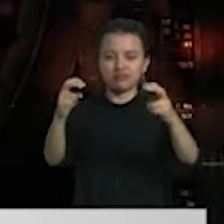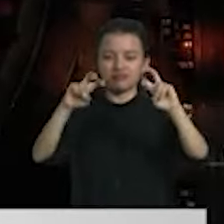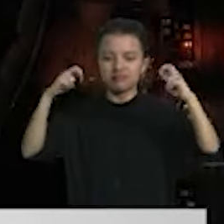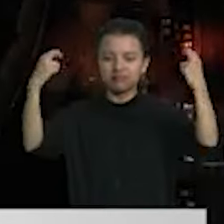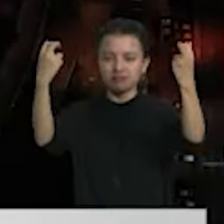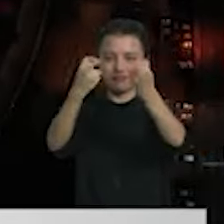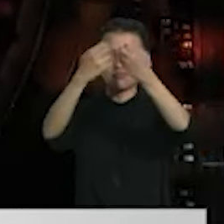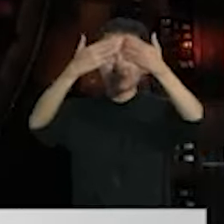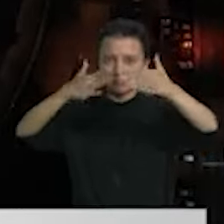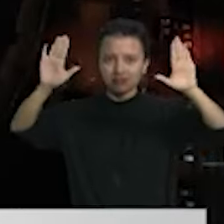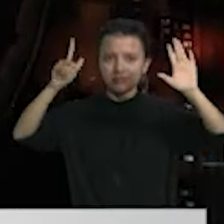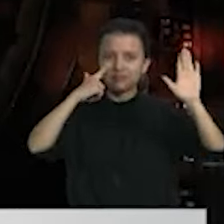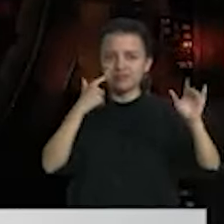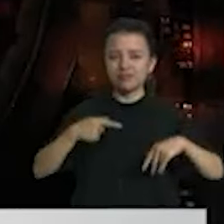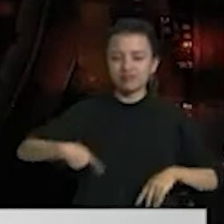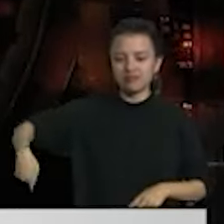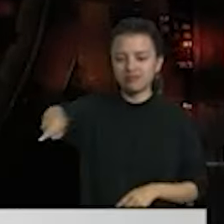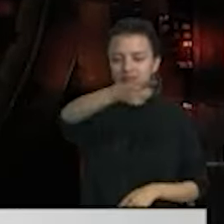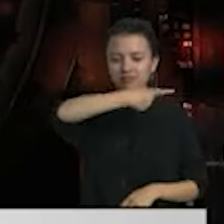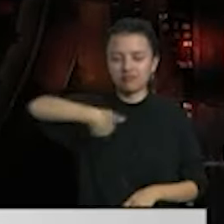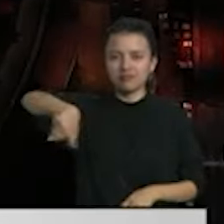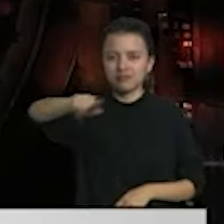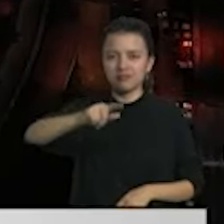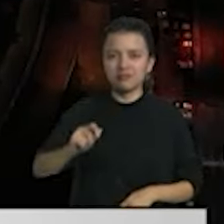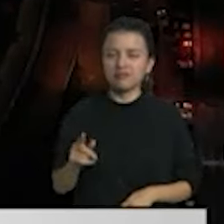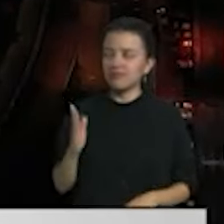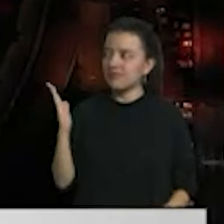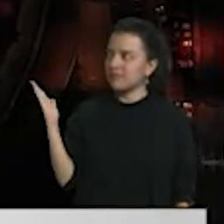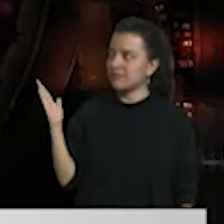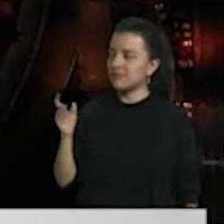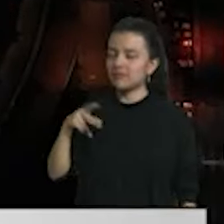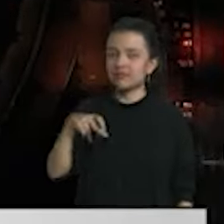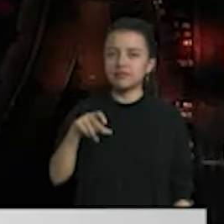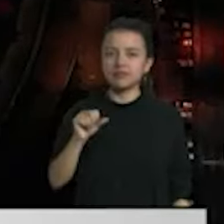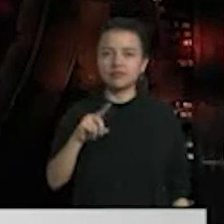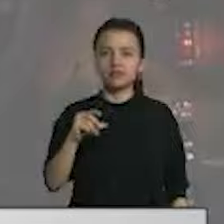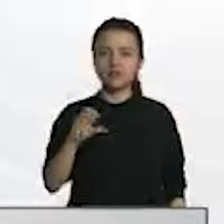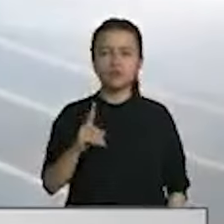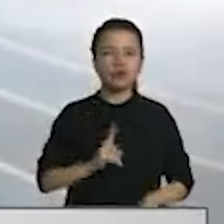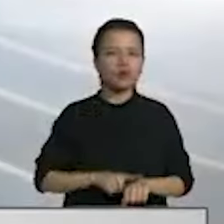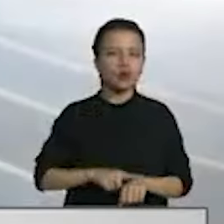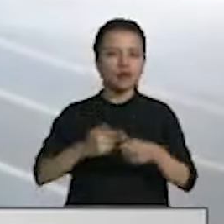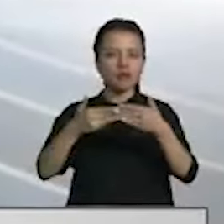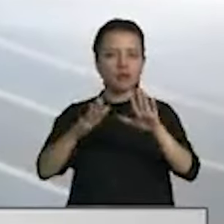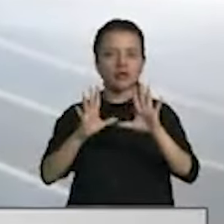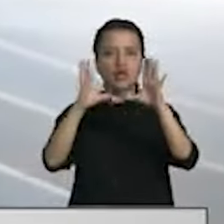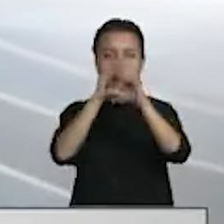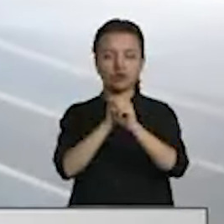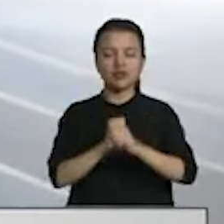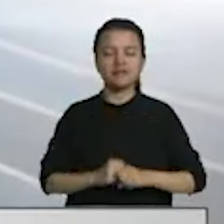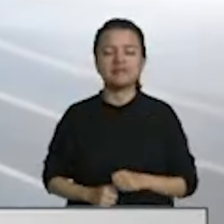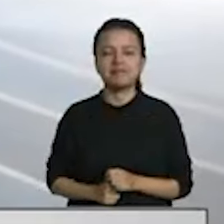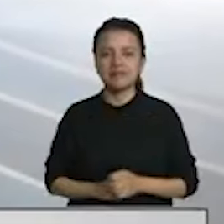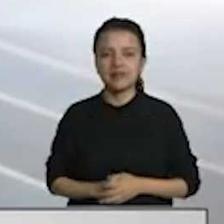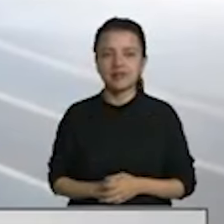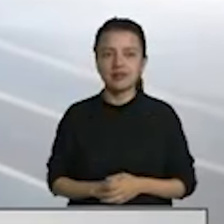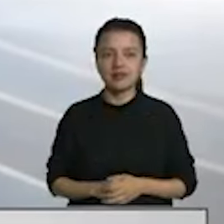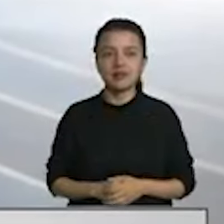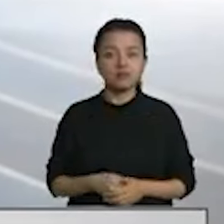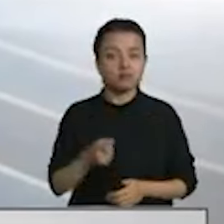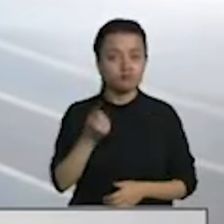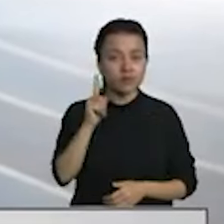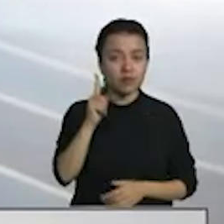anunció la apertura de la pista atlética del Estadio Olímpico Pascual Guerrero en horario nocturno. Ahora la tenemos disponible para todos los caleños a partir